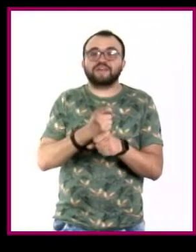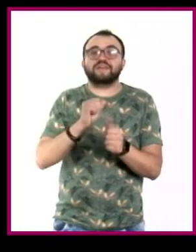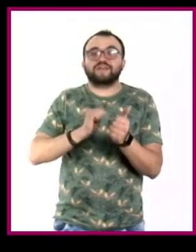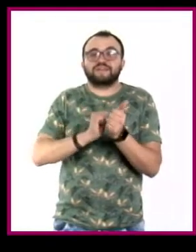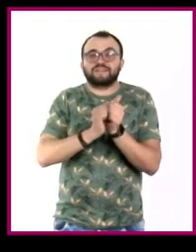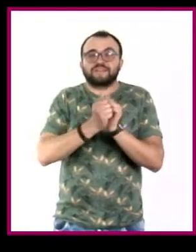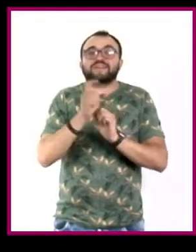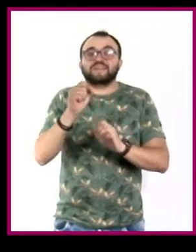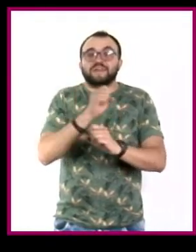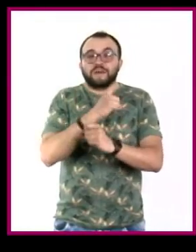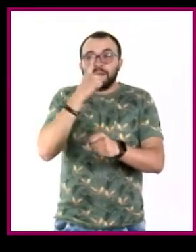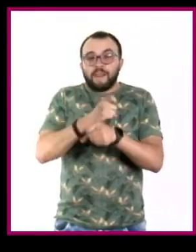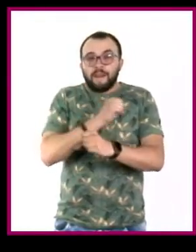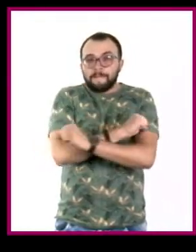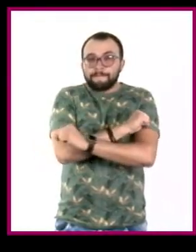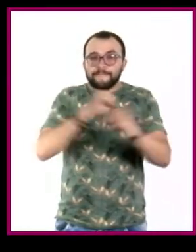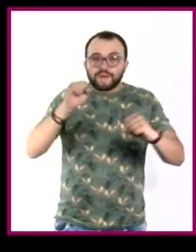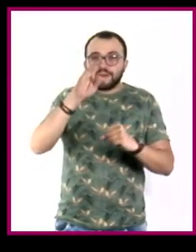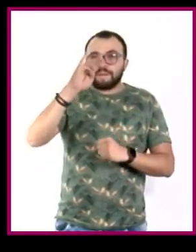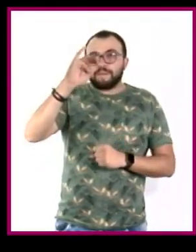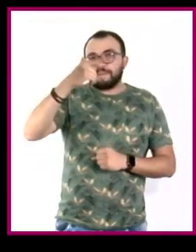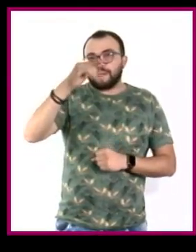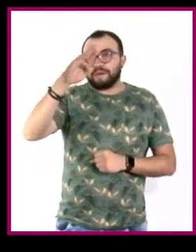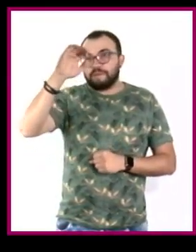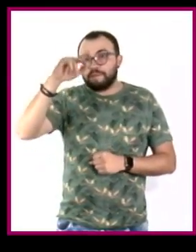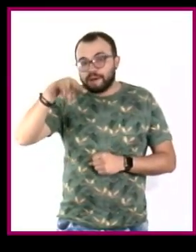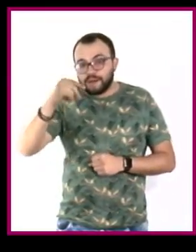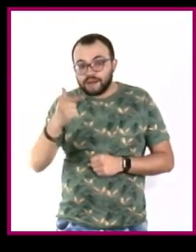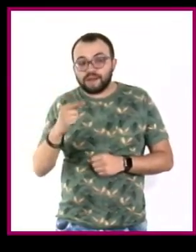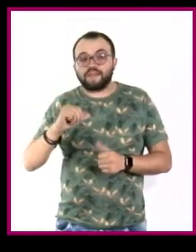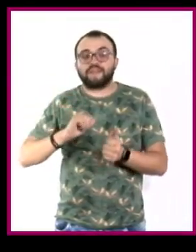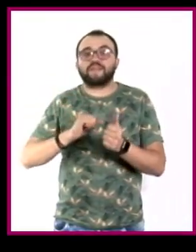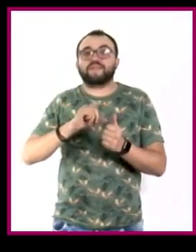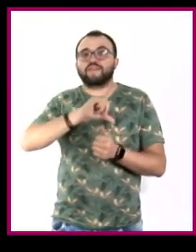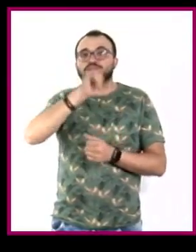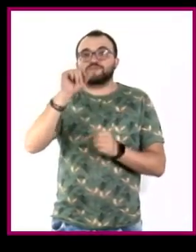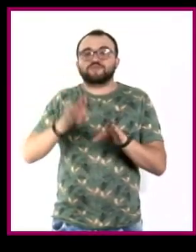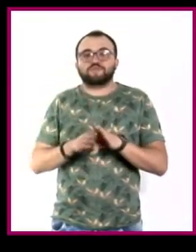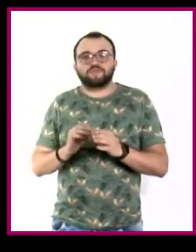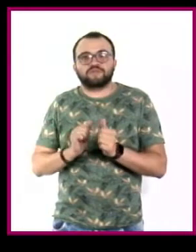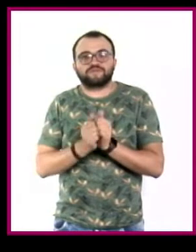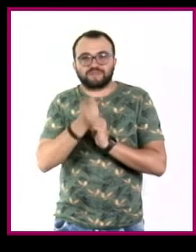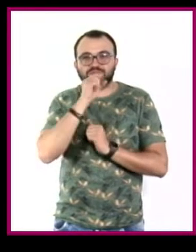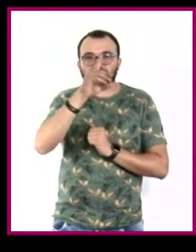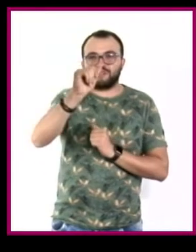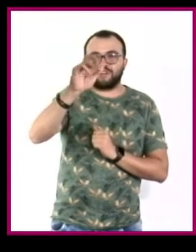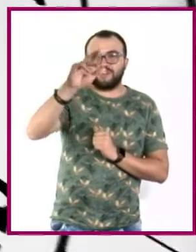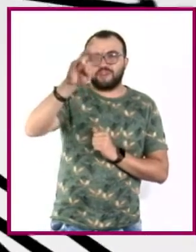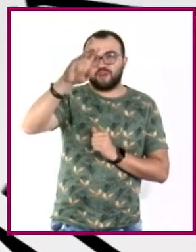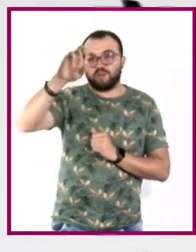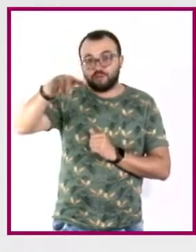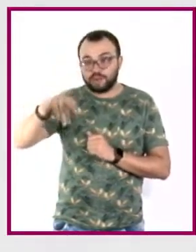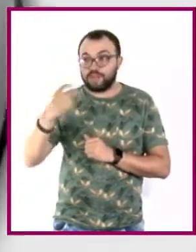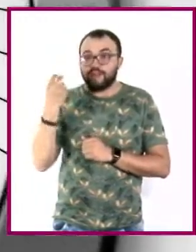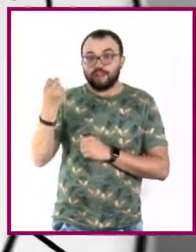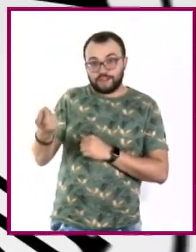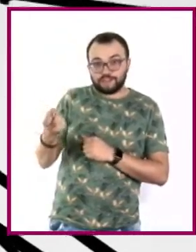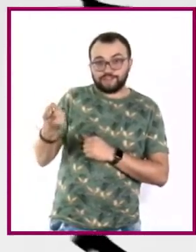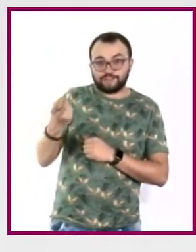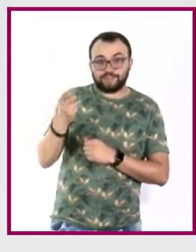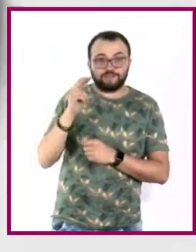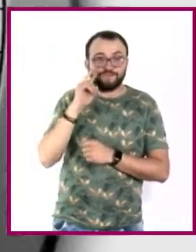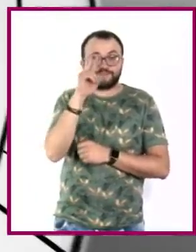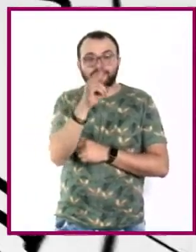por la evolución biológica descrita por Darwin. Sin embargo, tenemos que decir que ambas visiones se quedaron cortas.